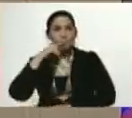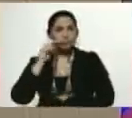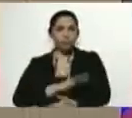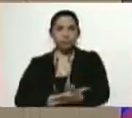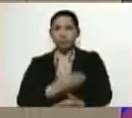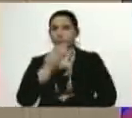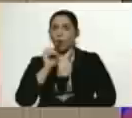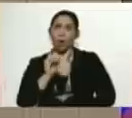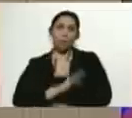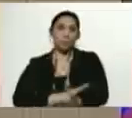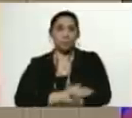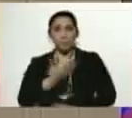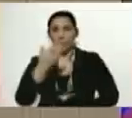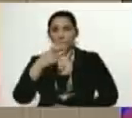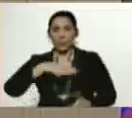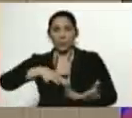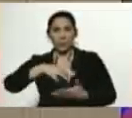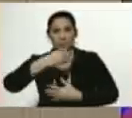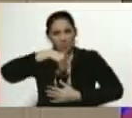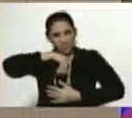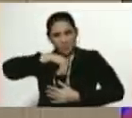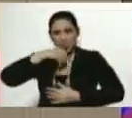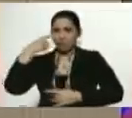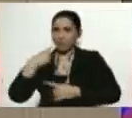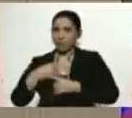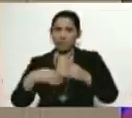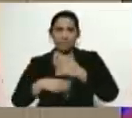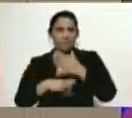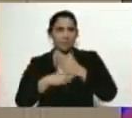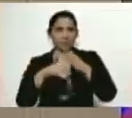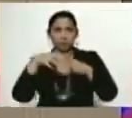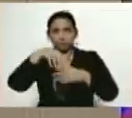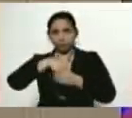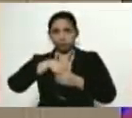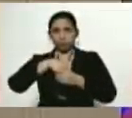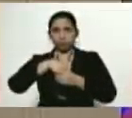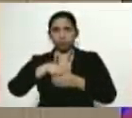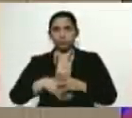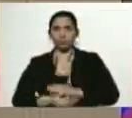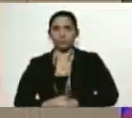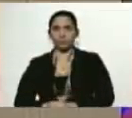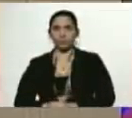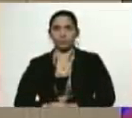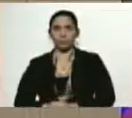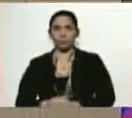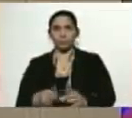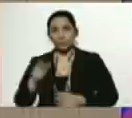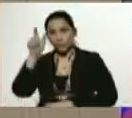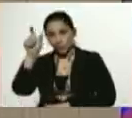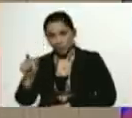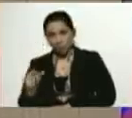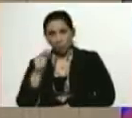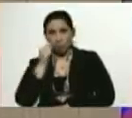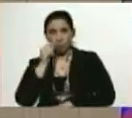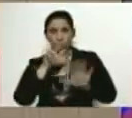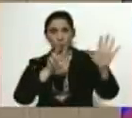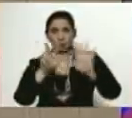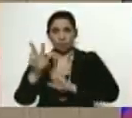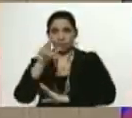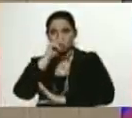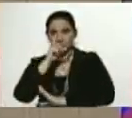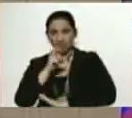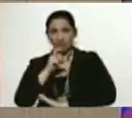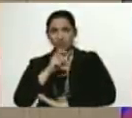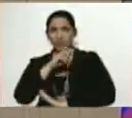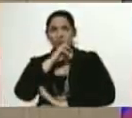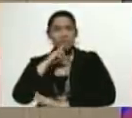hipertensión o problemas inmunológicos, pues debían mantenerse en cuarentena. Este señor era portador de una